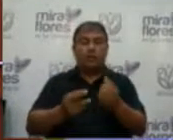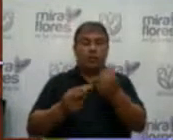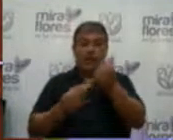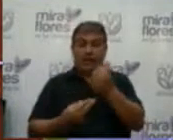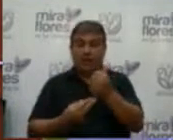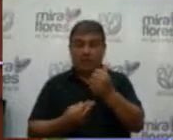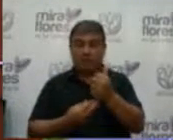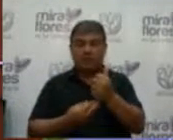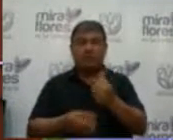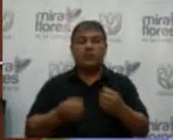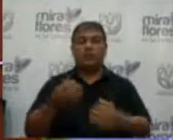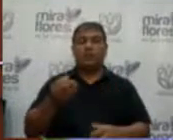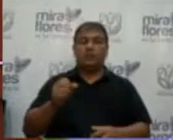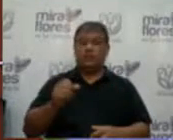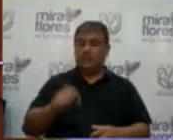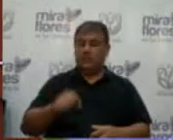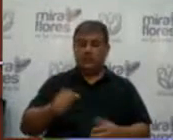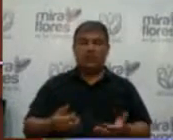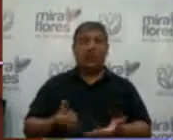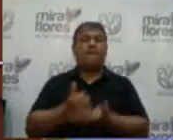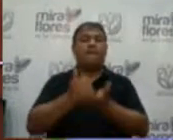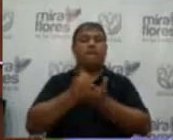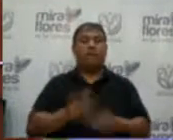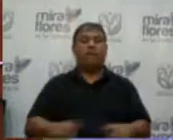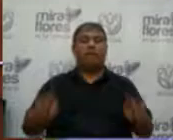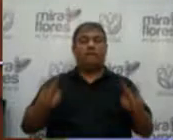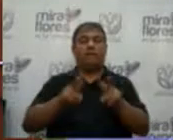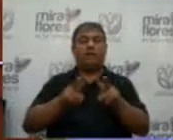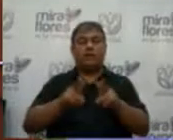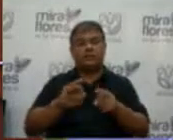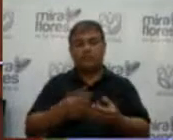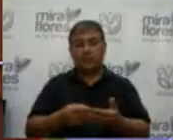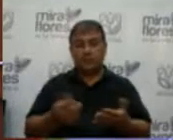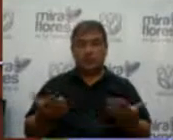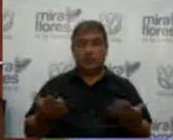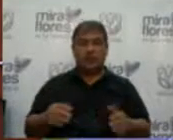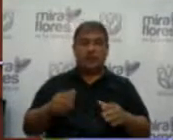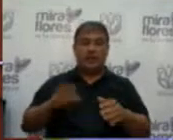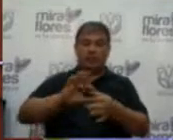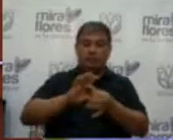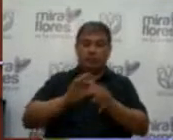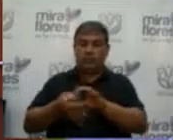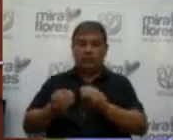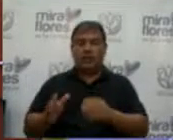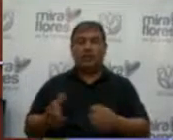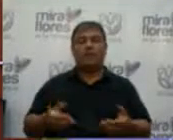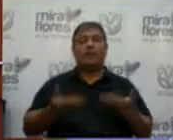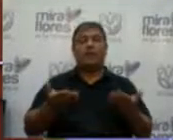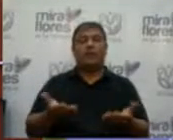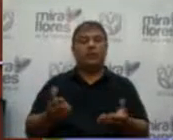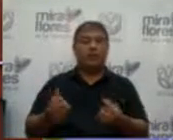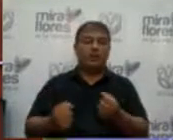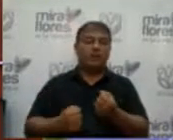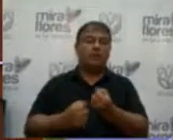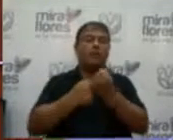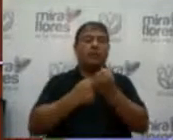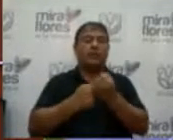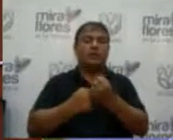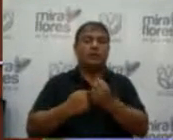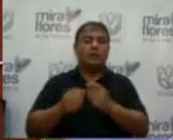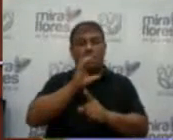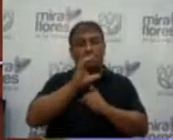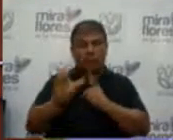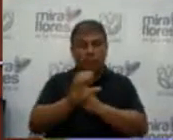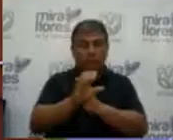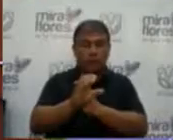regidores, porque va a ser un apoyo valiosísimo y ahora son miembros de esta gran cadena de generar una sólida cultura